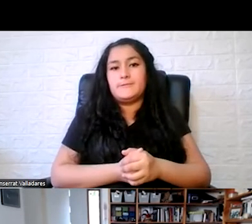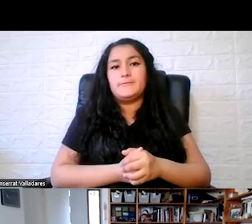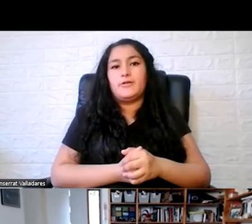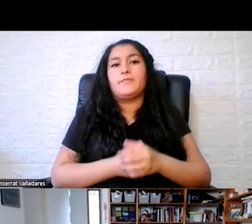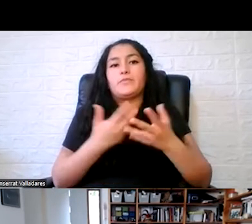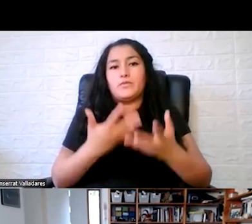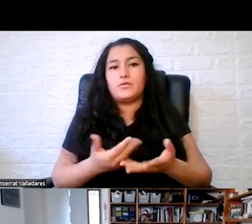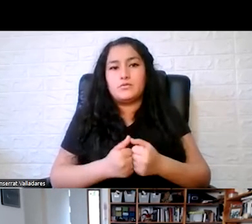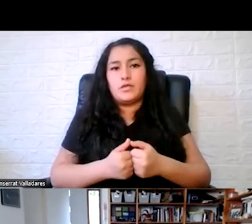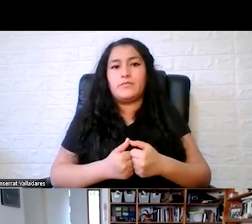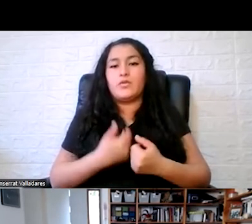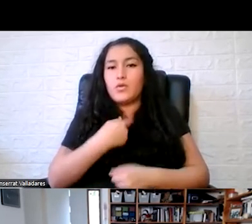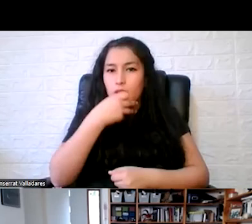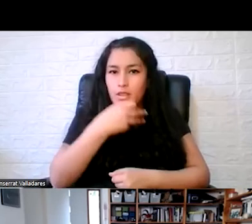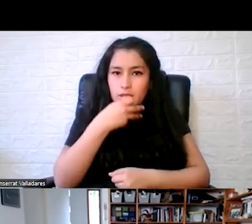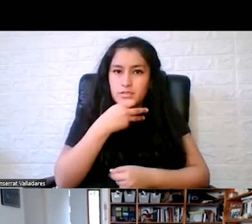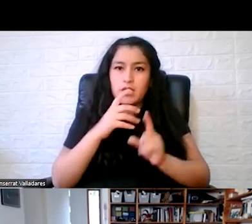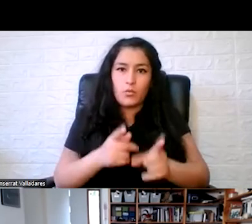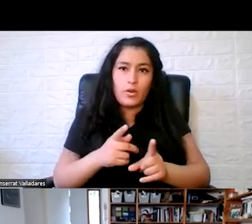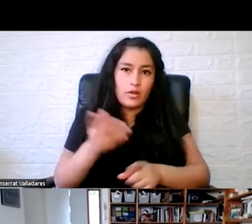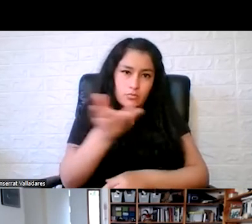Pero quiero destacar, por ejemplo, algo que